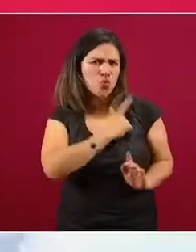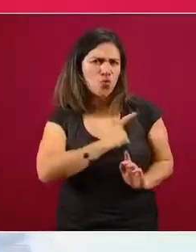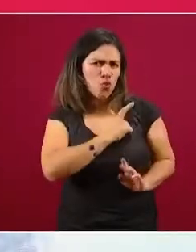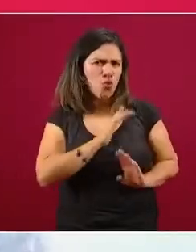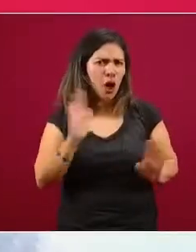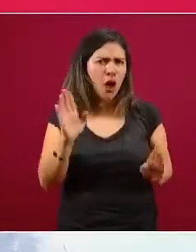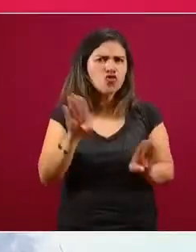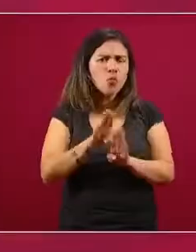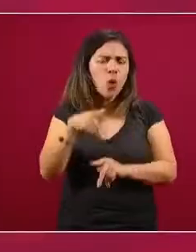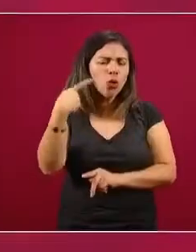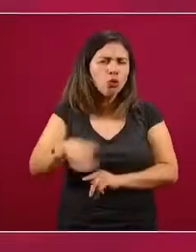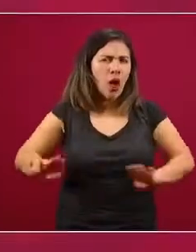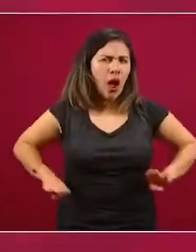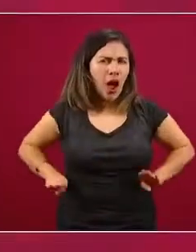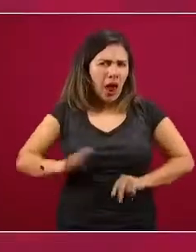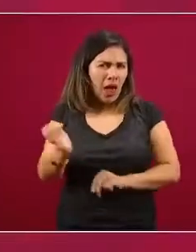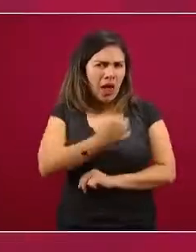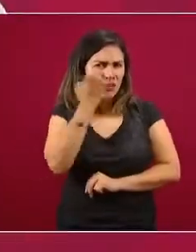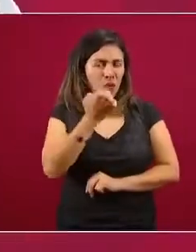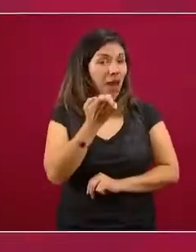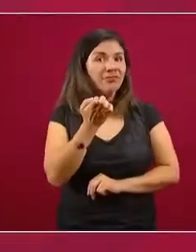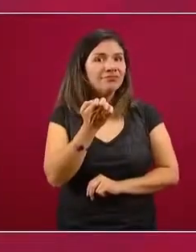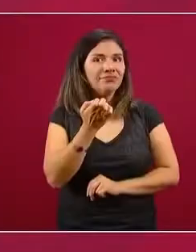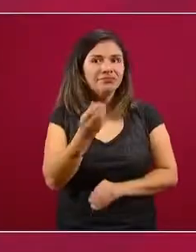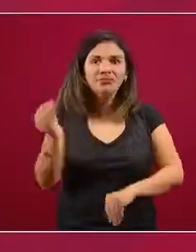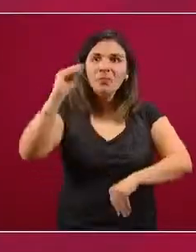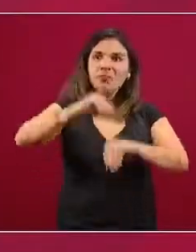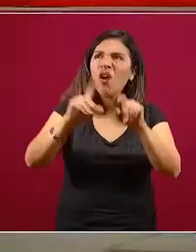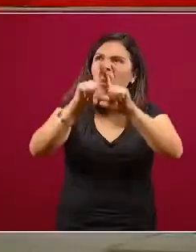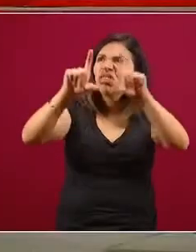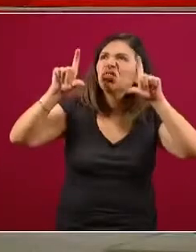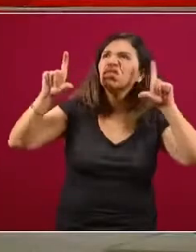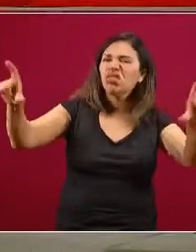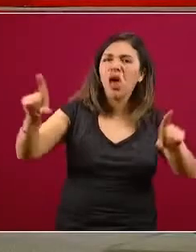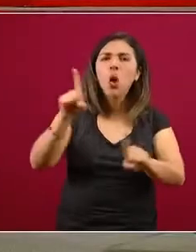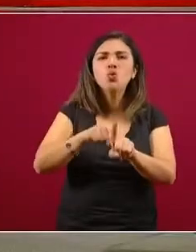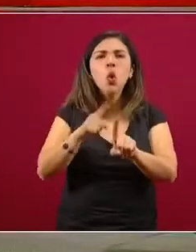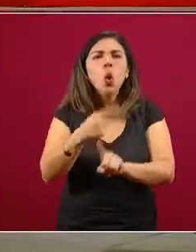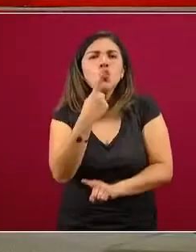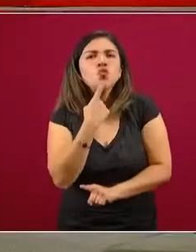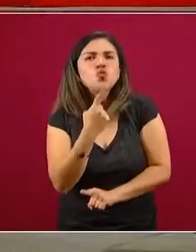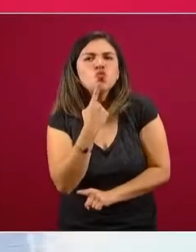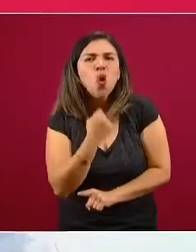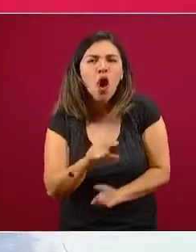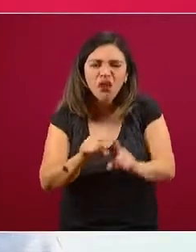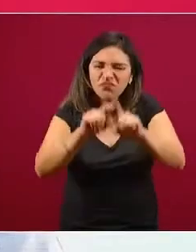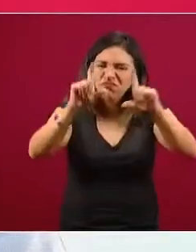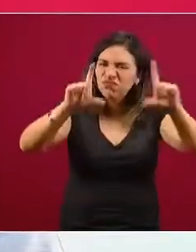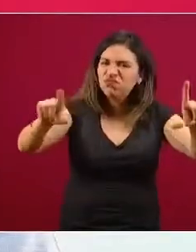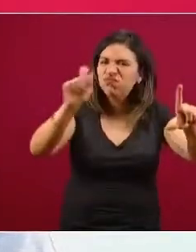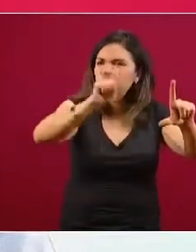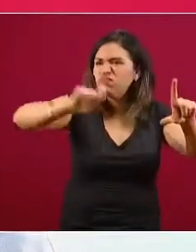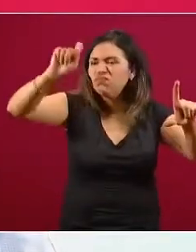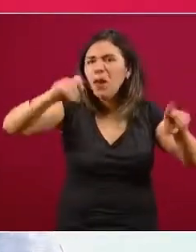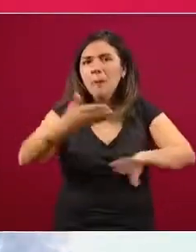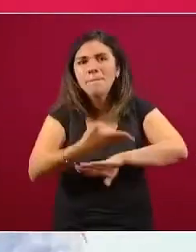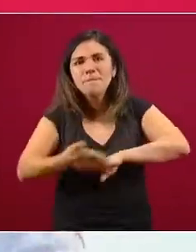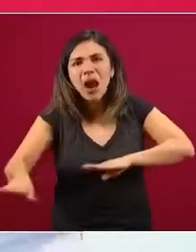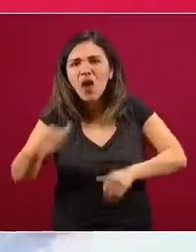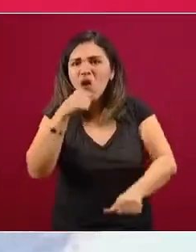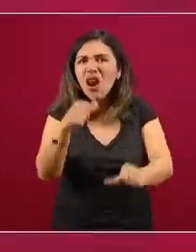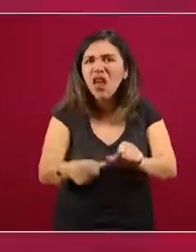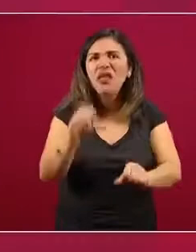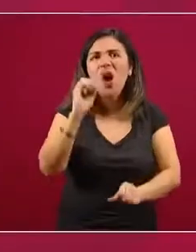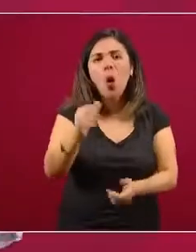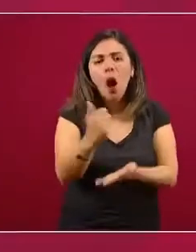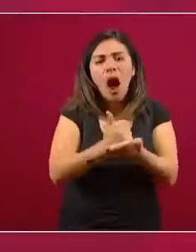que refiera a la actividad educativa. Lo pintan con un anuncio, color rojo, con una pleca blanca quizá, o azul